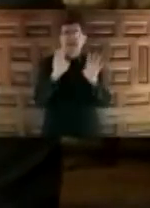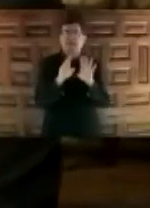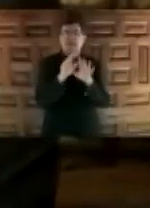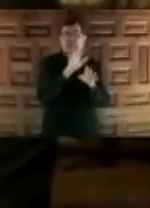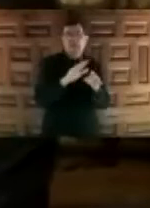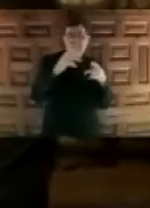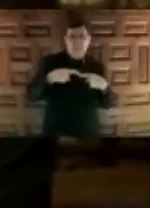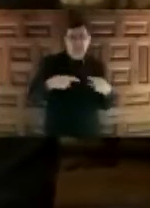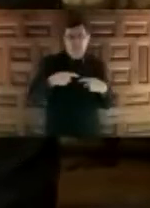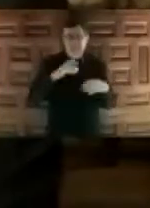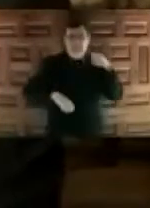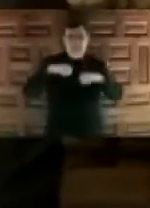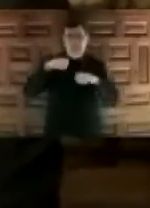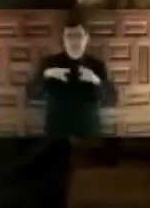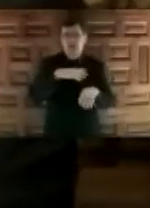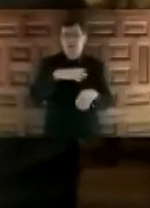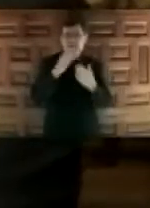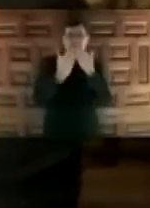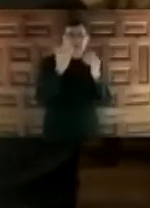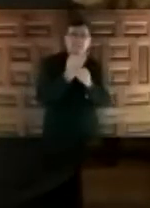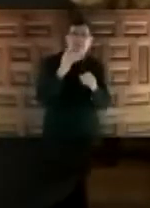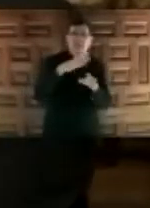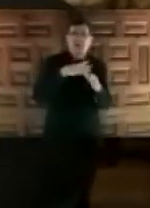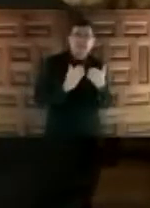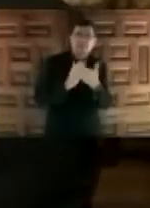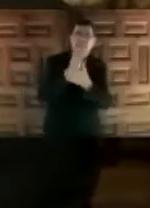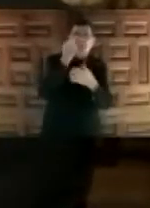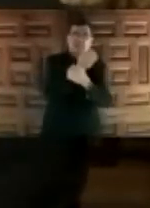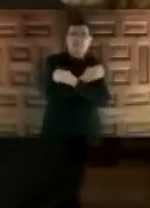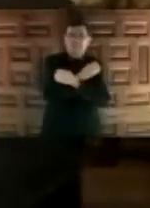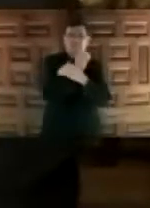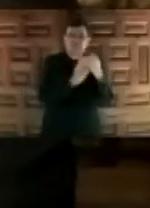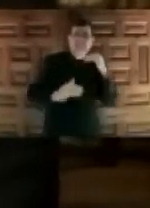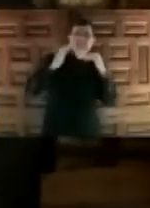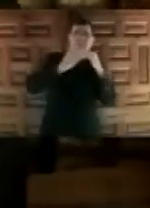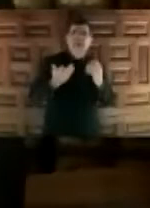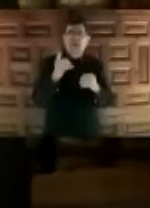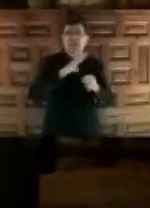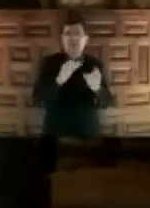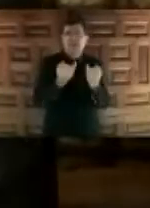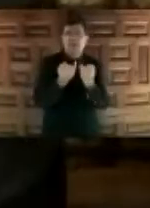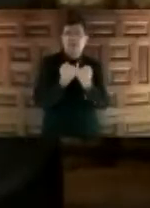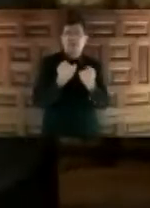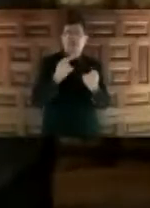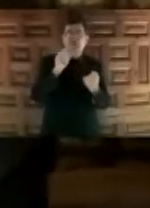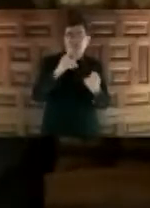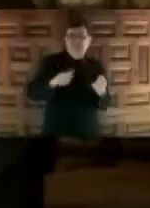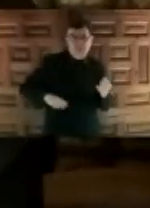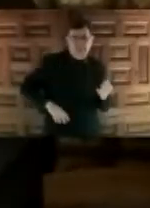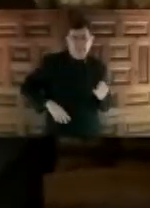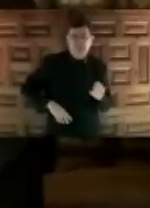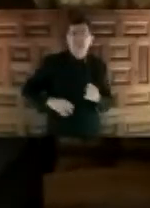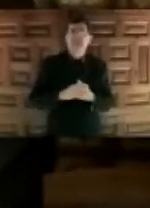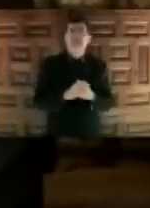de la población en edad de estudiar y de acceder a la educación superior, ¿sí? Con el